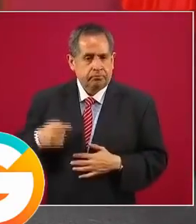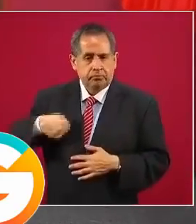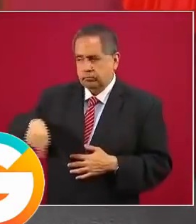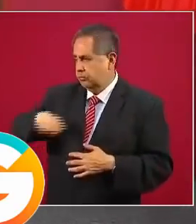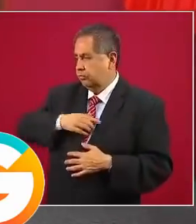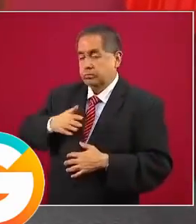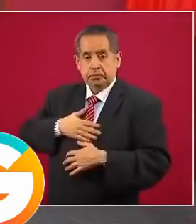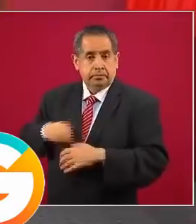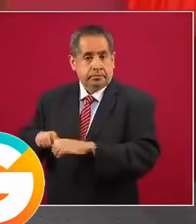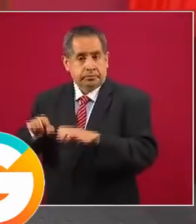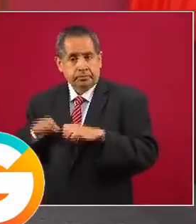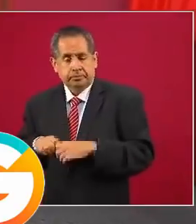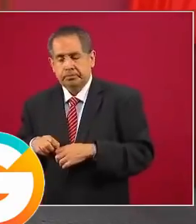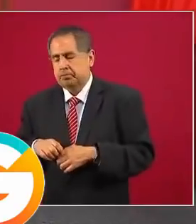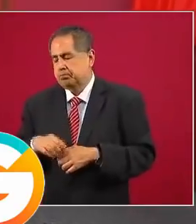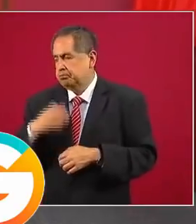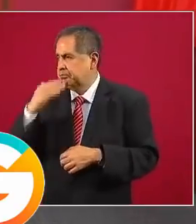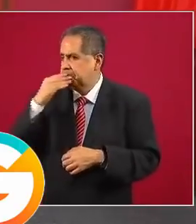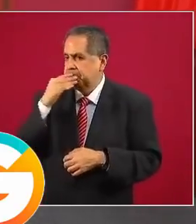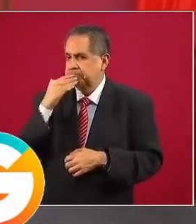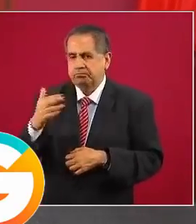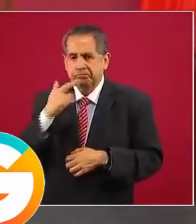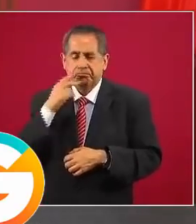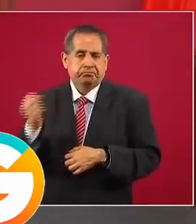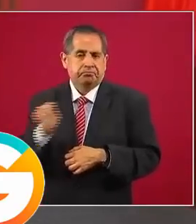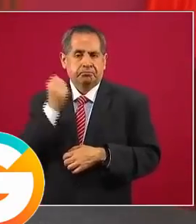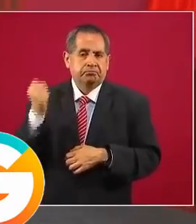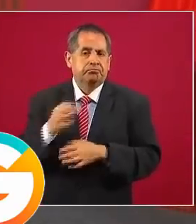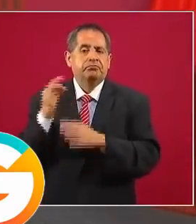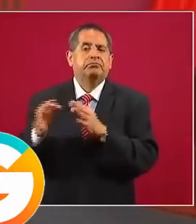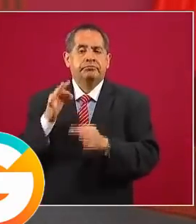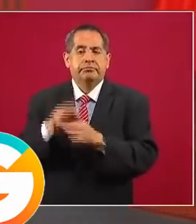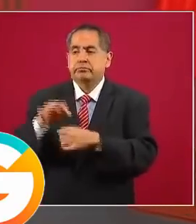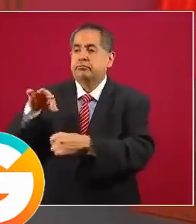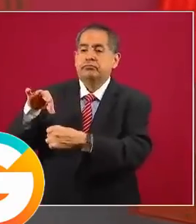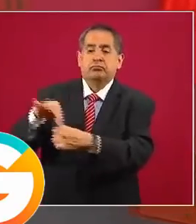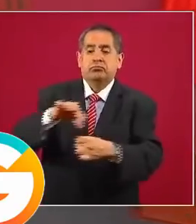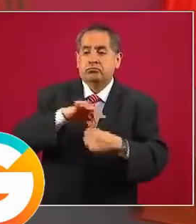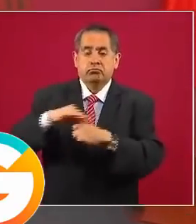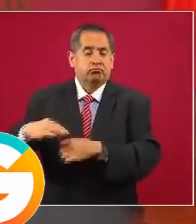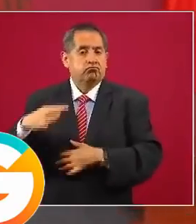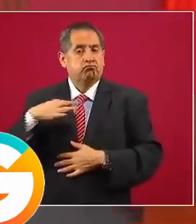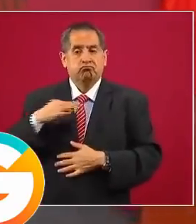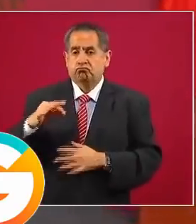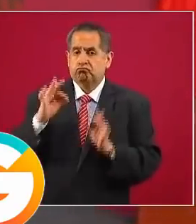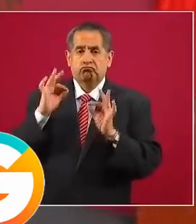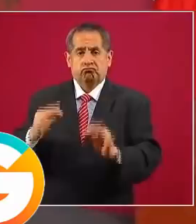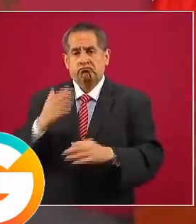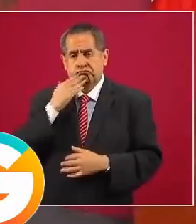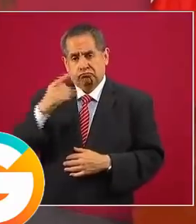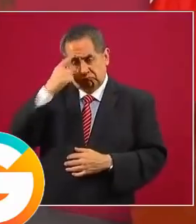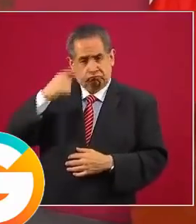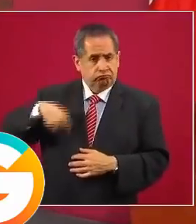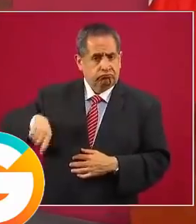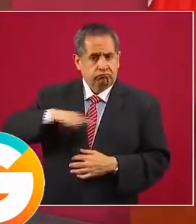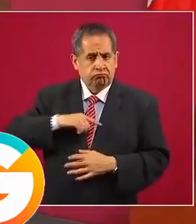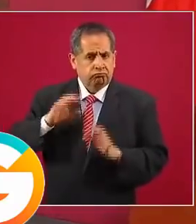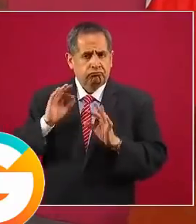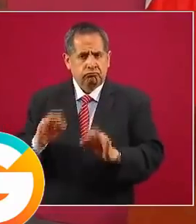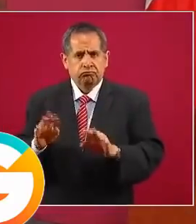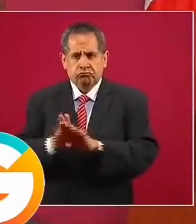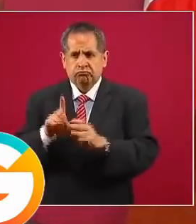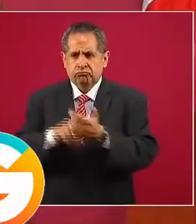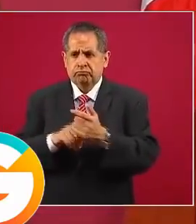la ventaja, la suerte de que se contó con el apoyo de los ciudadanos,